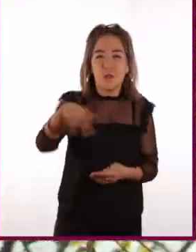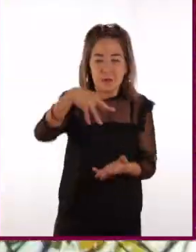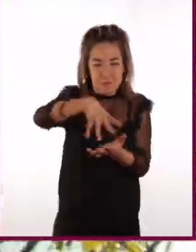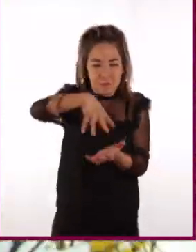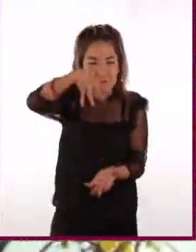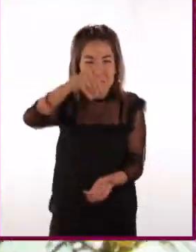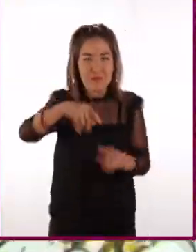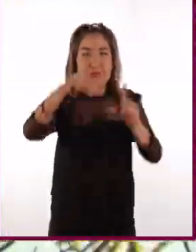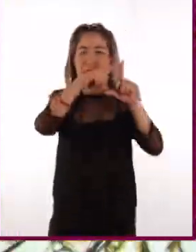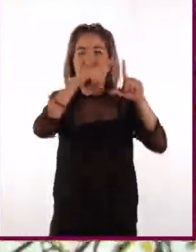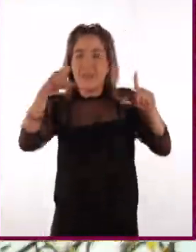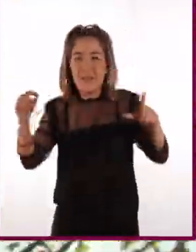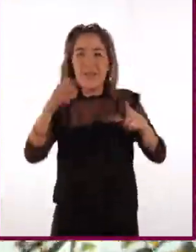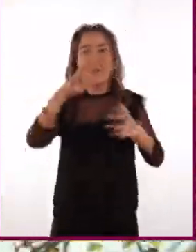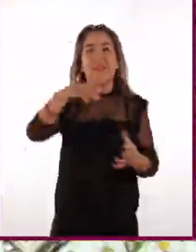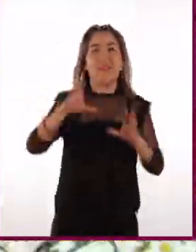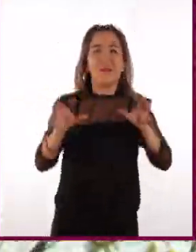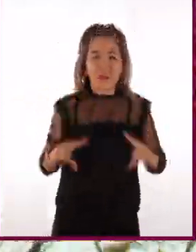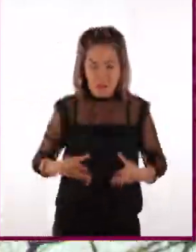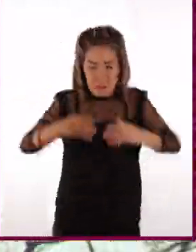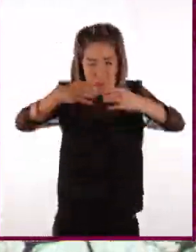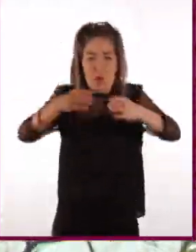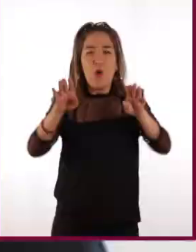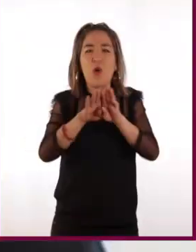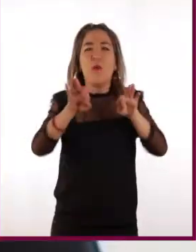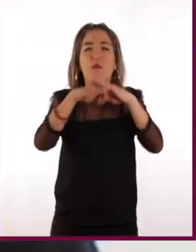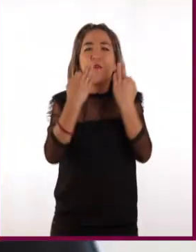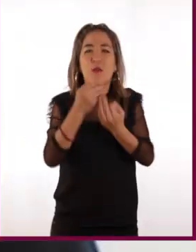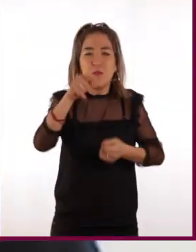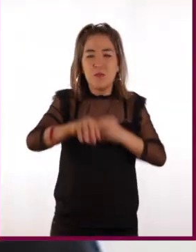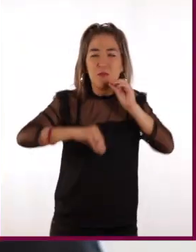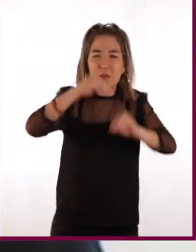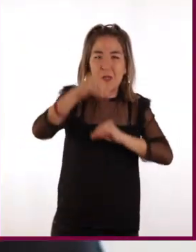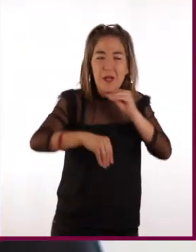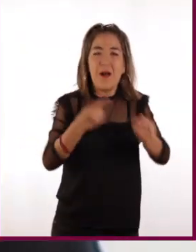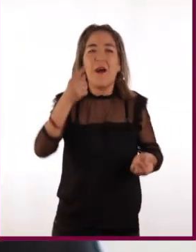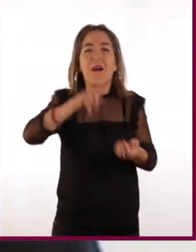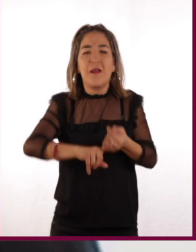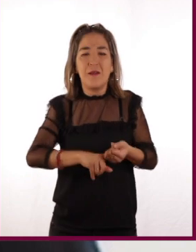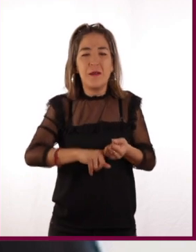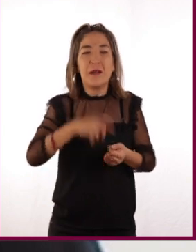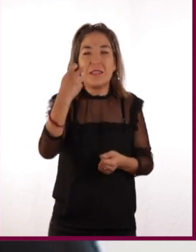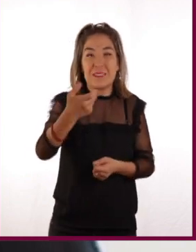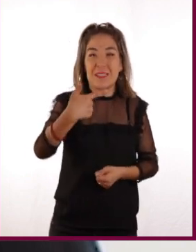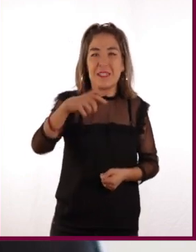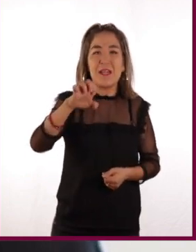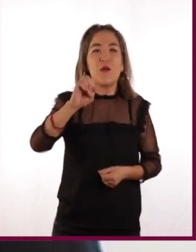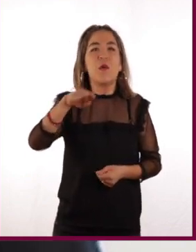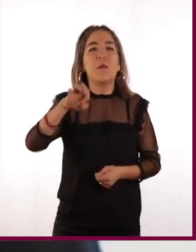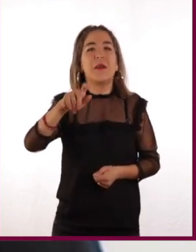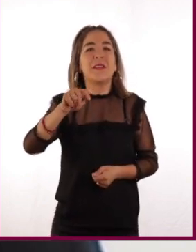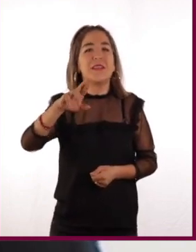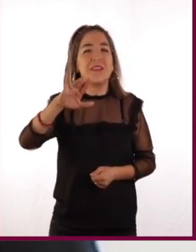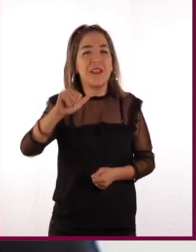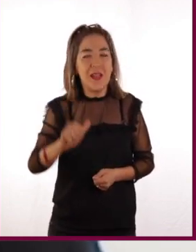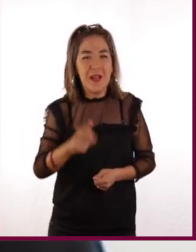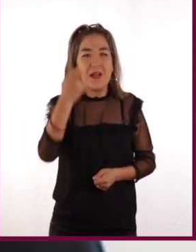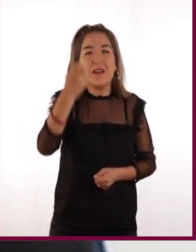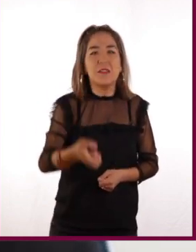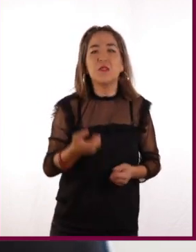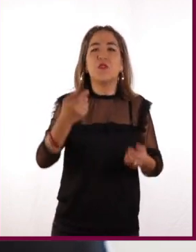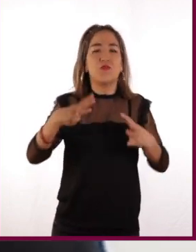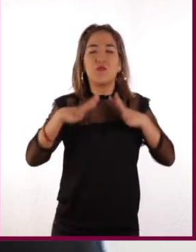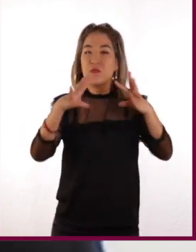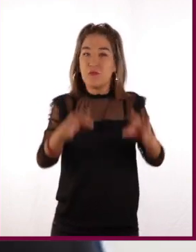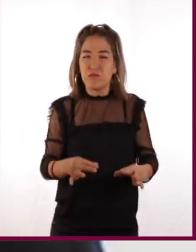una geometría y de una racionalidad en la forma de construir. El Art Deco en realidad surge de la geometría, es